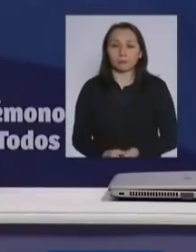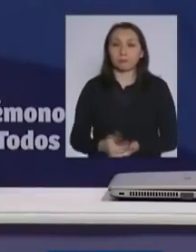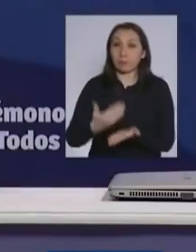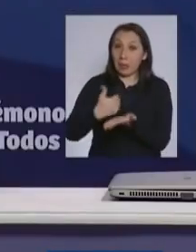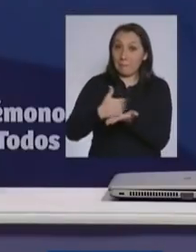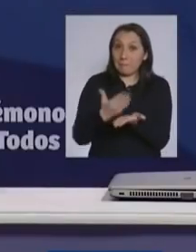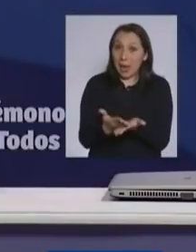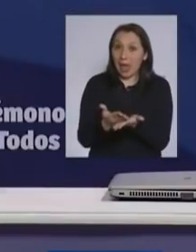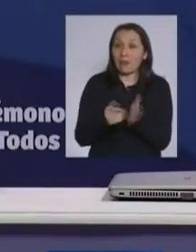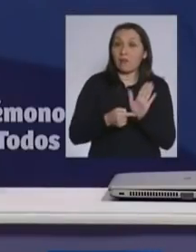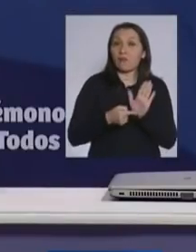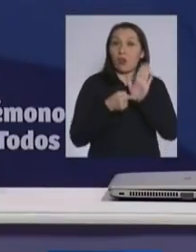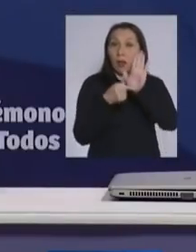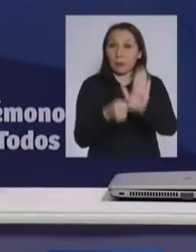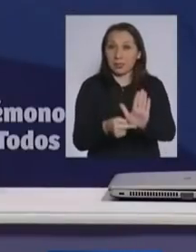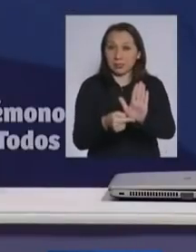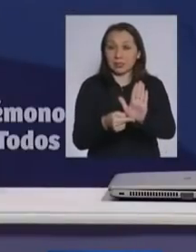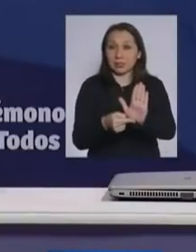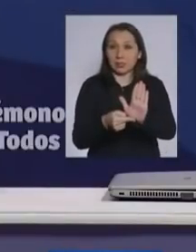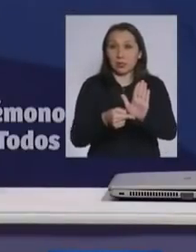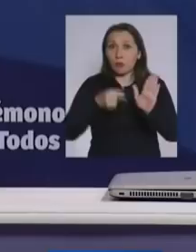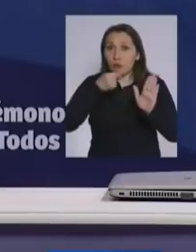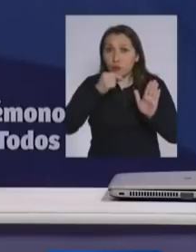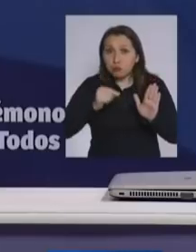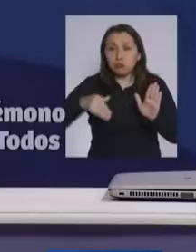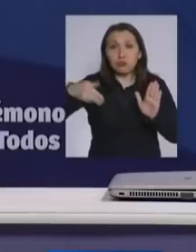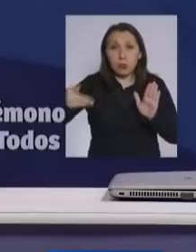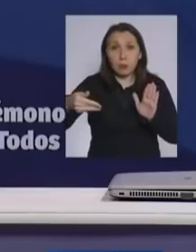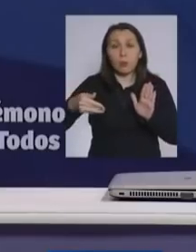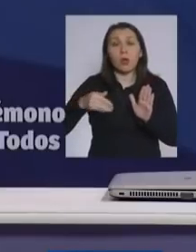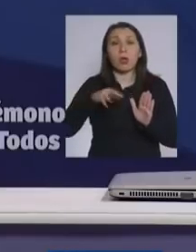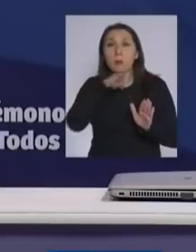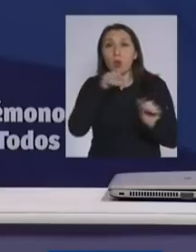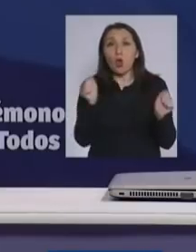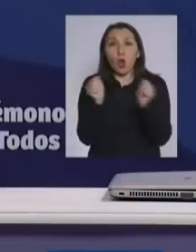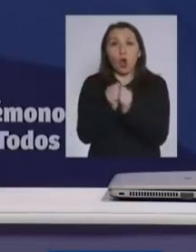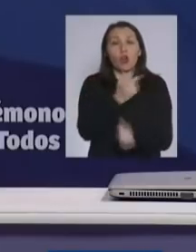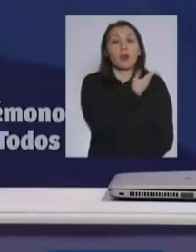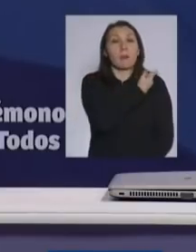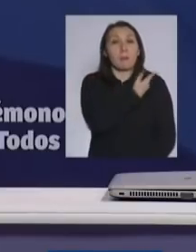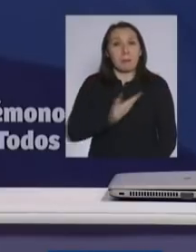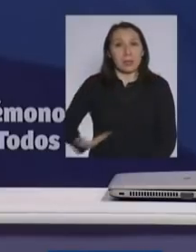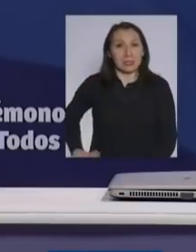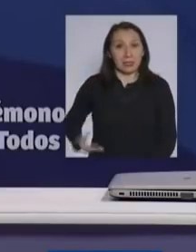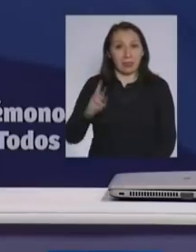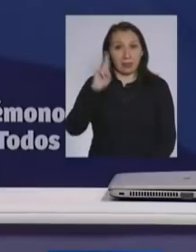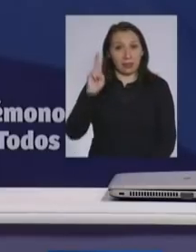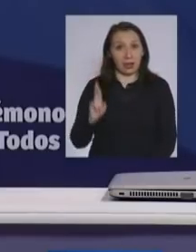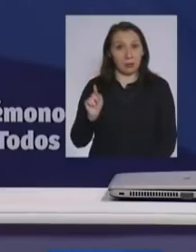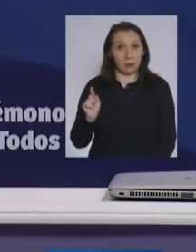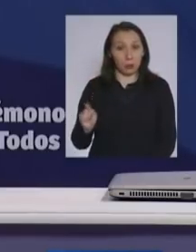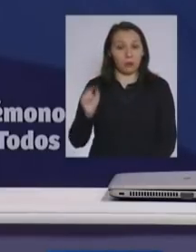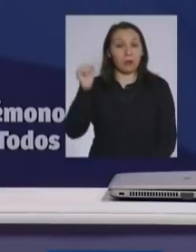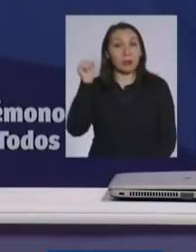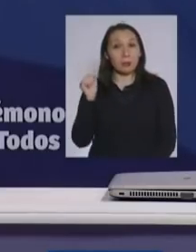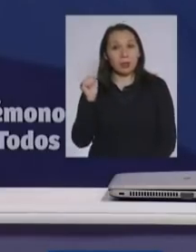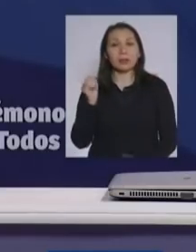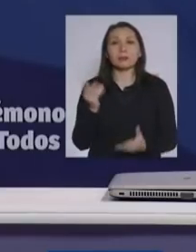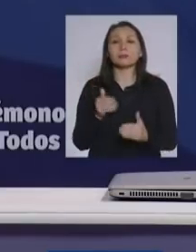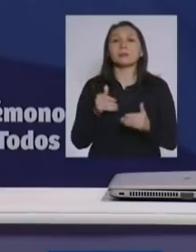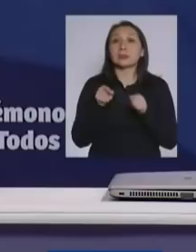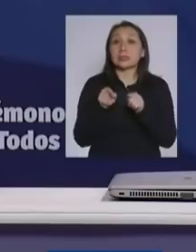que vamos a presentar en unos minutos más, en conjunto con el Presidente de la República, considera